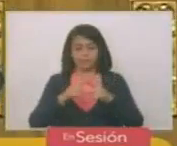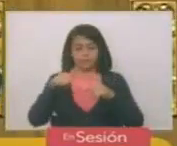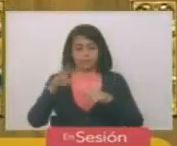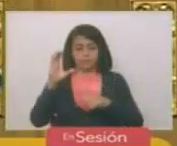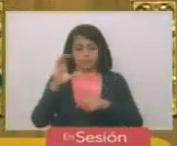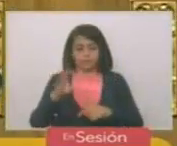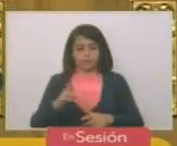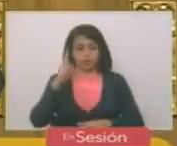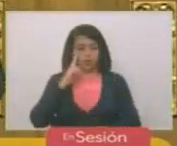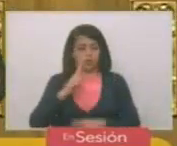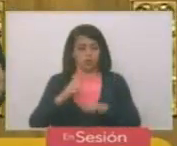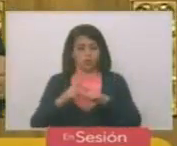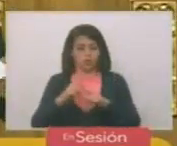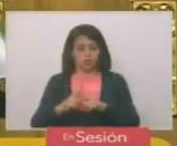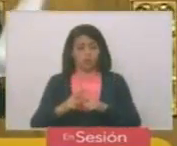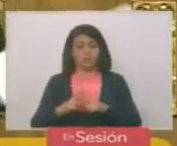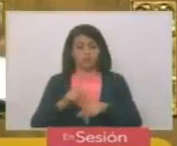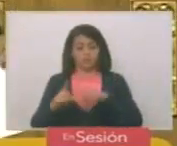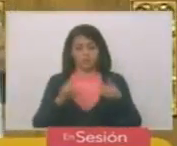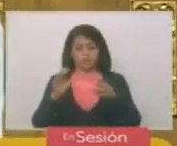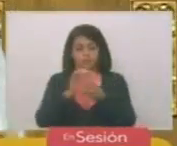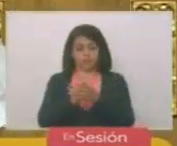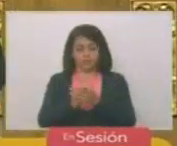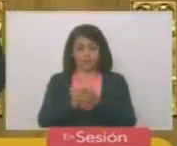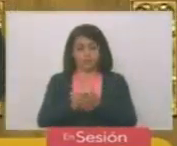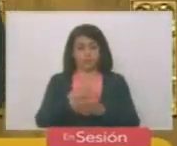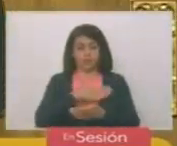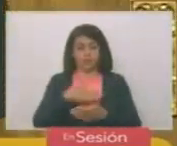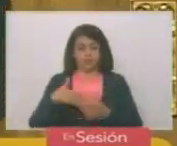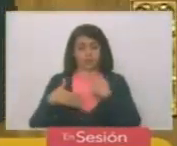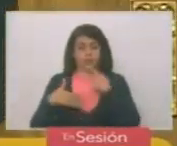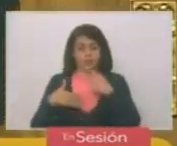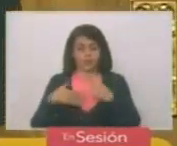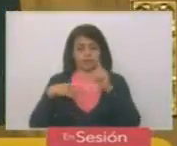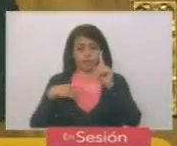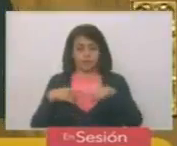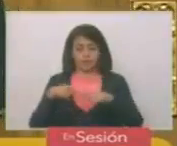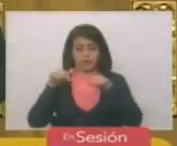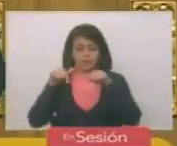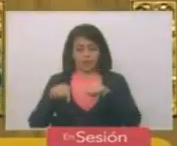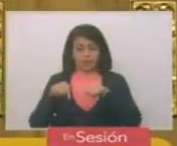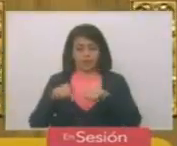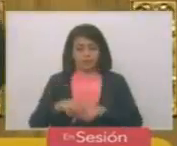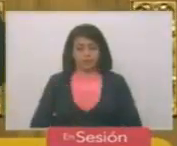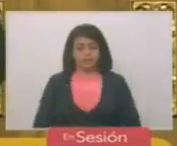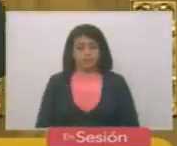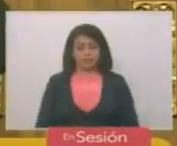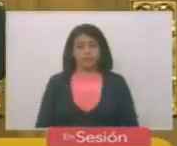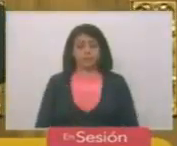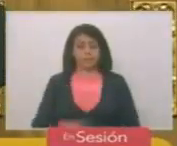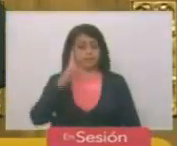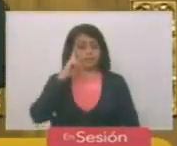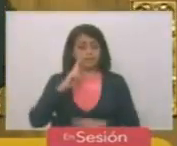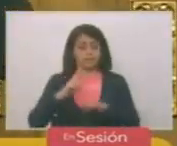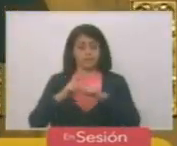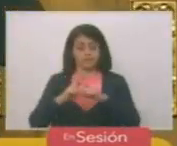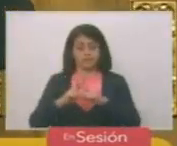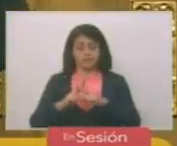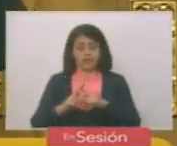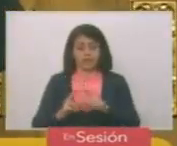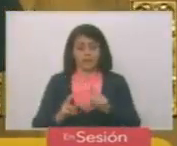la condecoración Orden de Amistad. Quisiéramos señalar que esta condecoración es